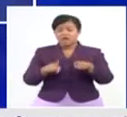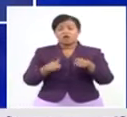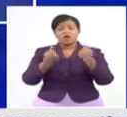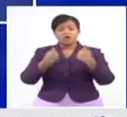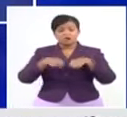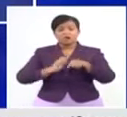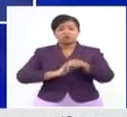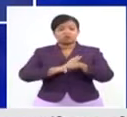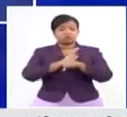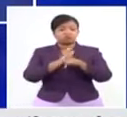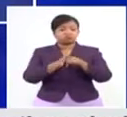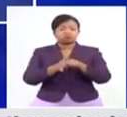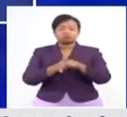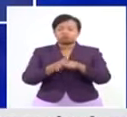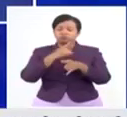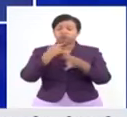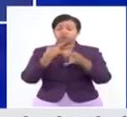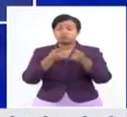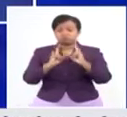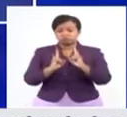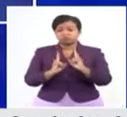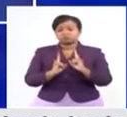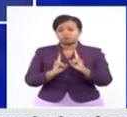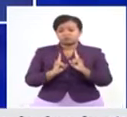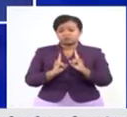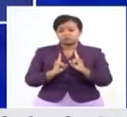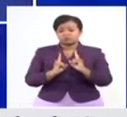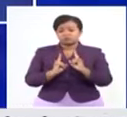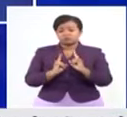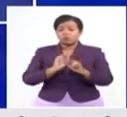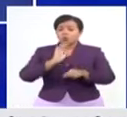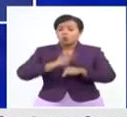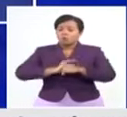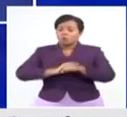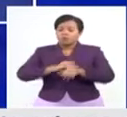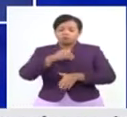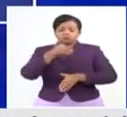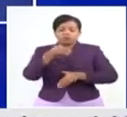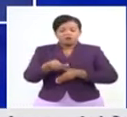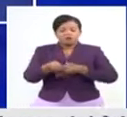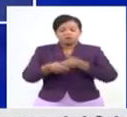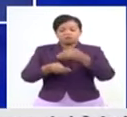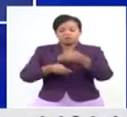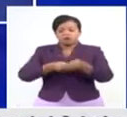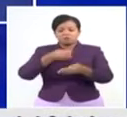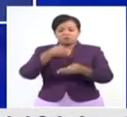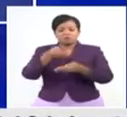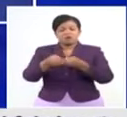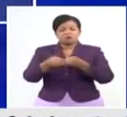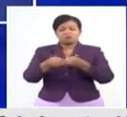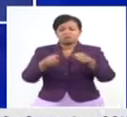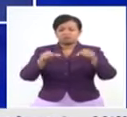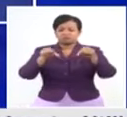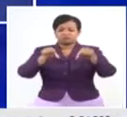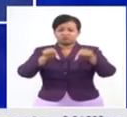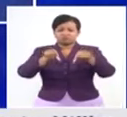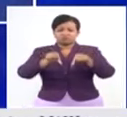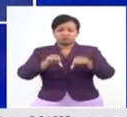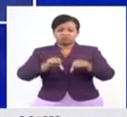fallecen con la COVID-19 por la evolución que está teniendo estas nuevas variantes del